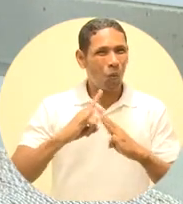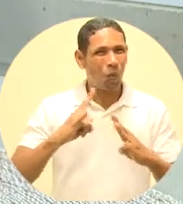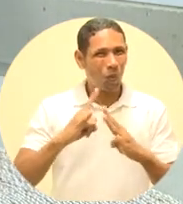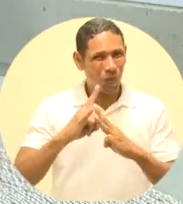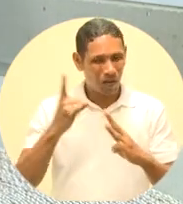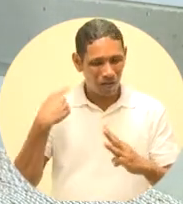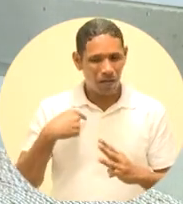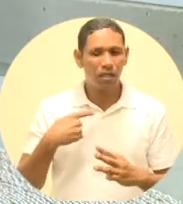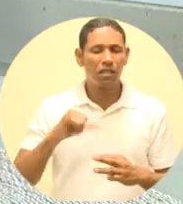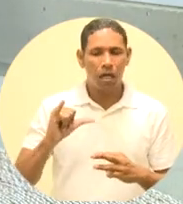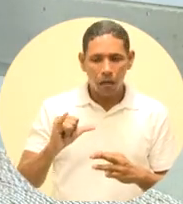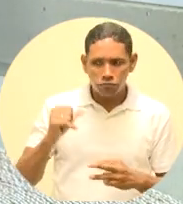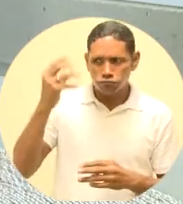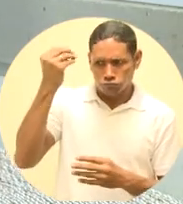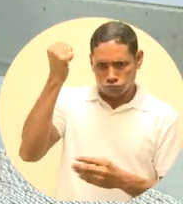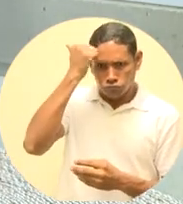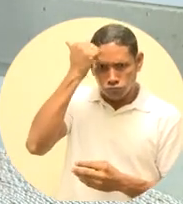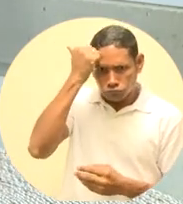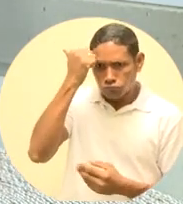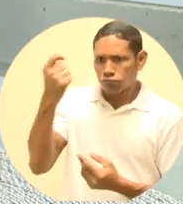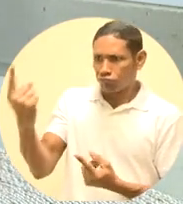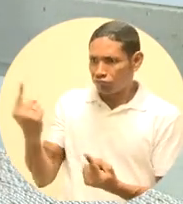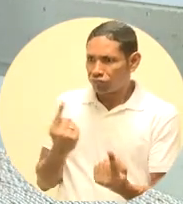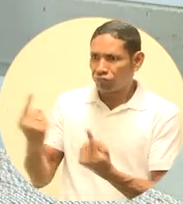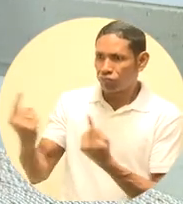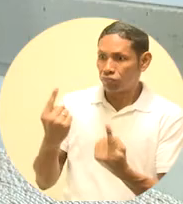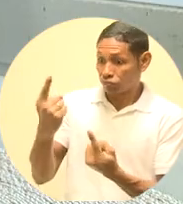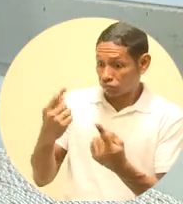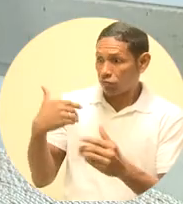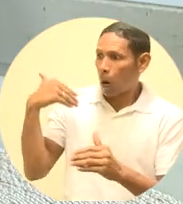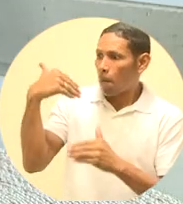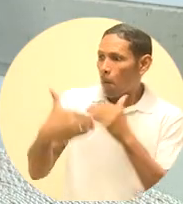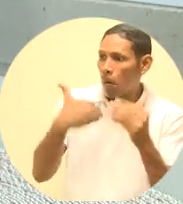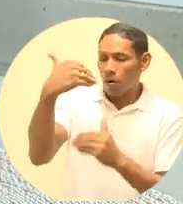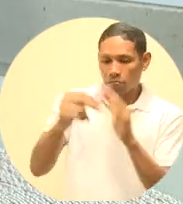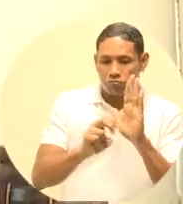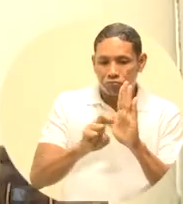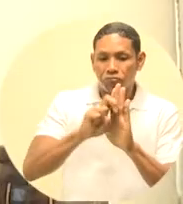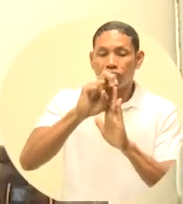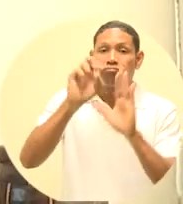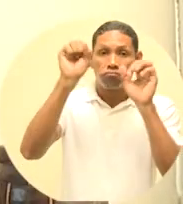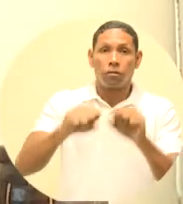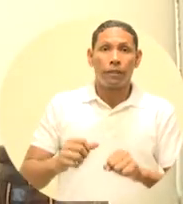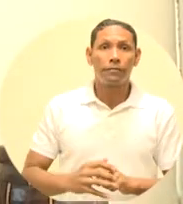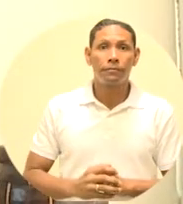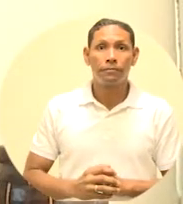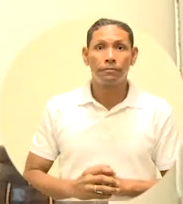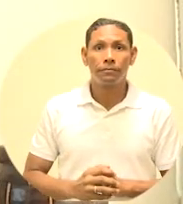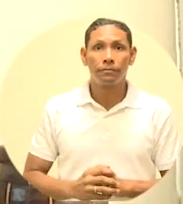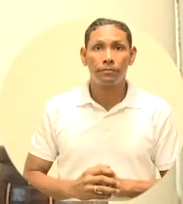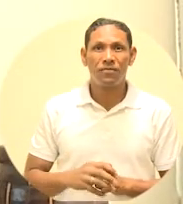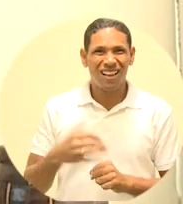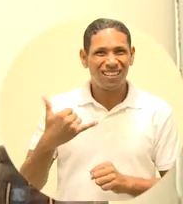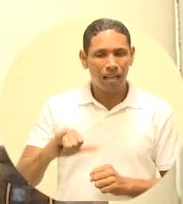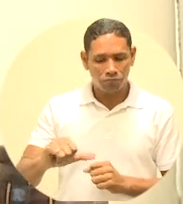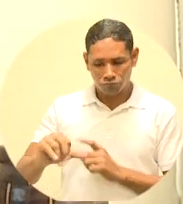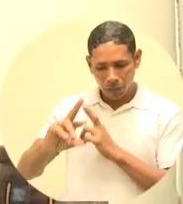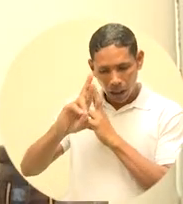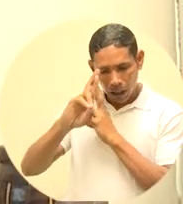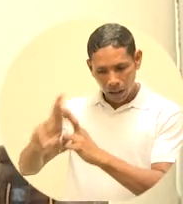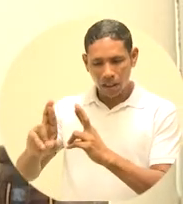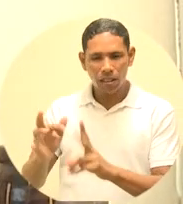Esta Casa de Estudios Superiores distinguió a docentes que ingresan y ascienden en el escalafón. Mediante un solemne acto se